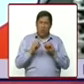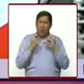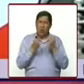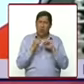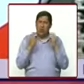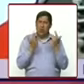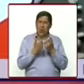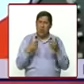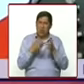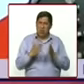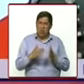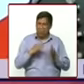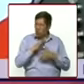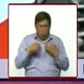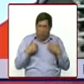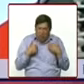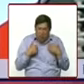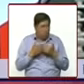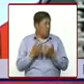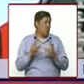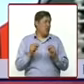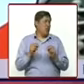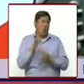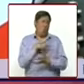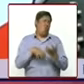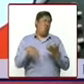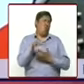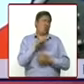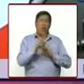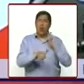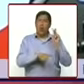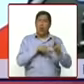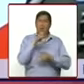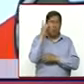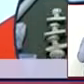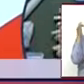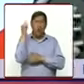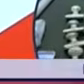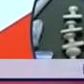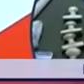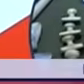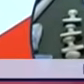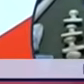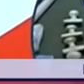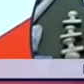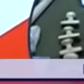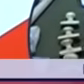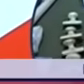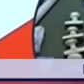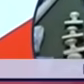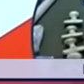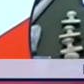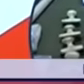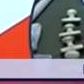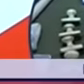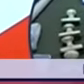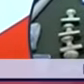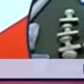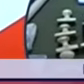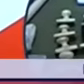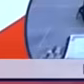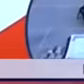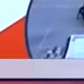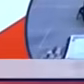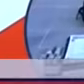organizaciones vecinales, y de esta manera confundir al pueblo alteño, tratando de mostrar una legitimidad a las convocatorias que